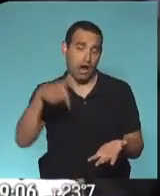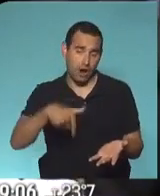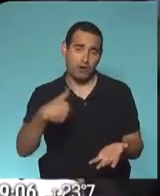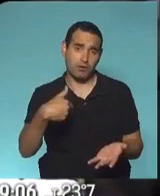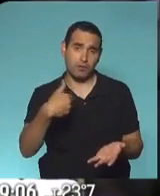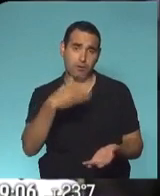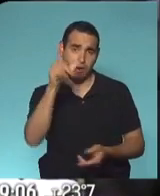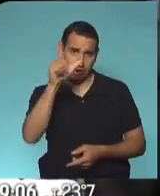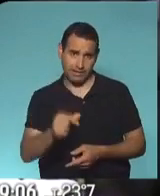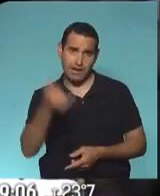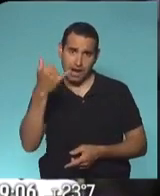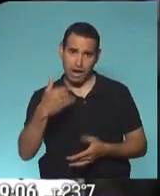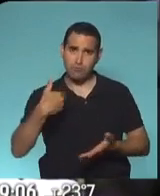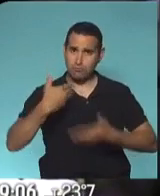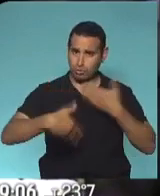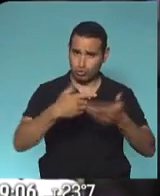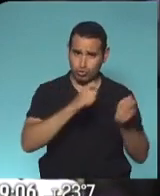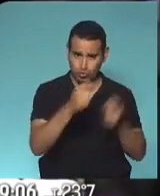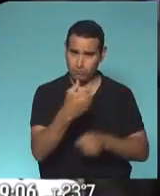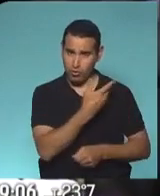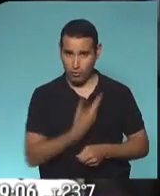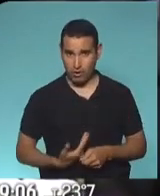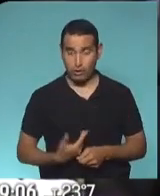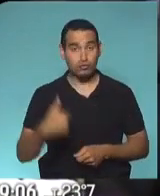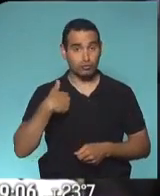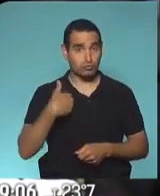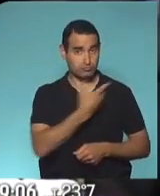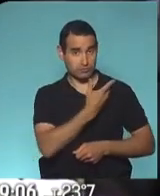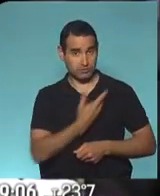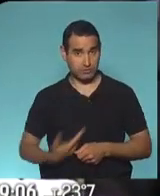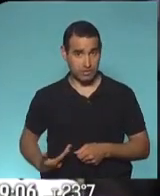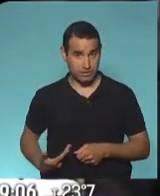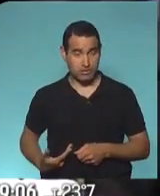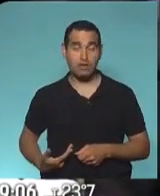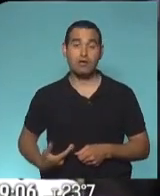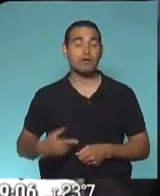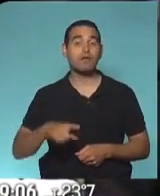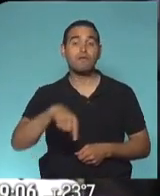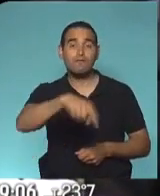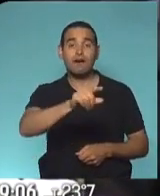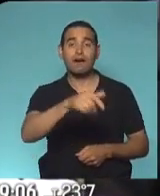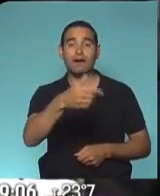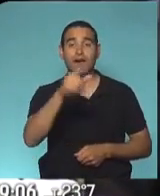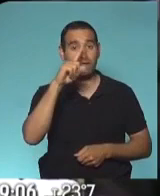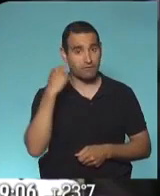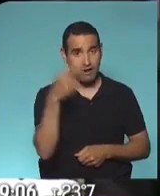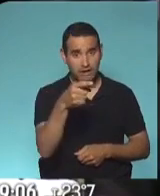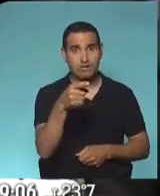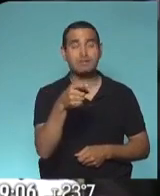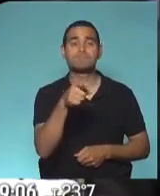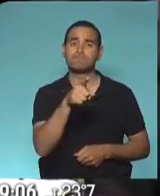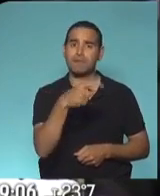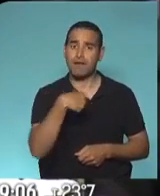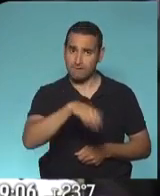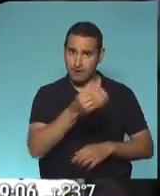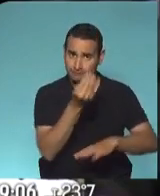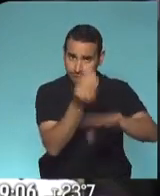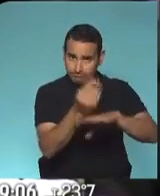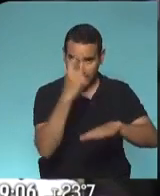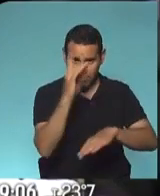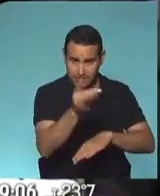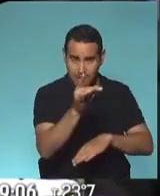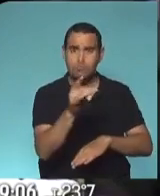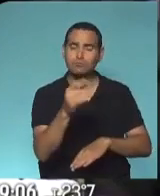país como presidente electo que asumirá el 10 y siempre espero que oficialice la